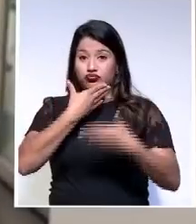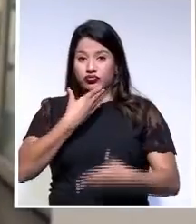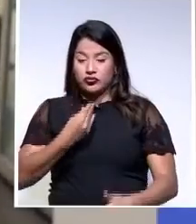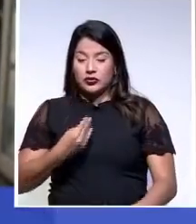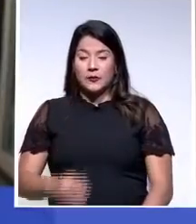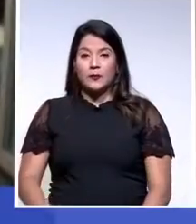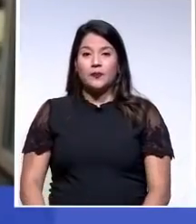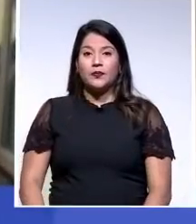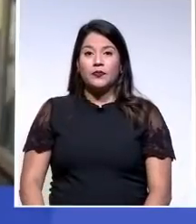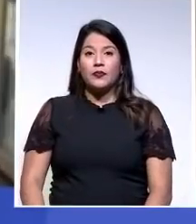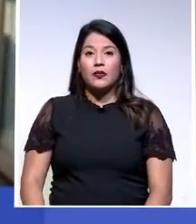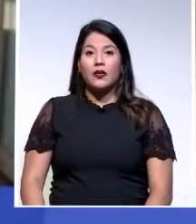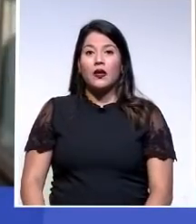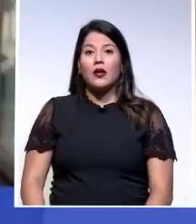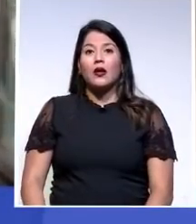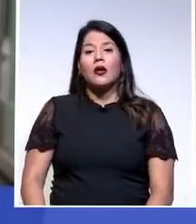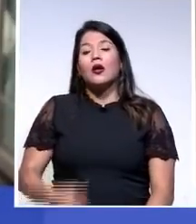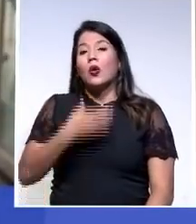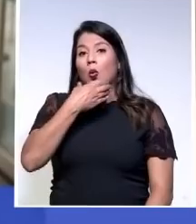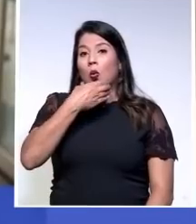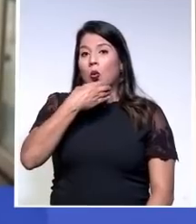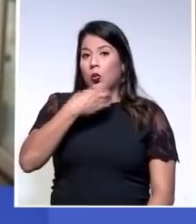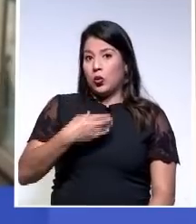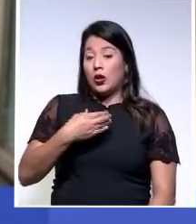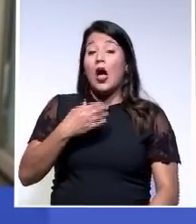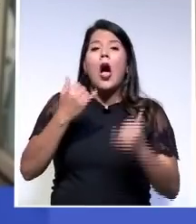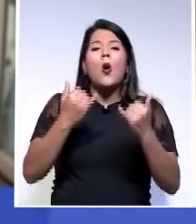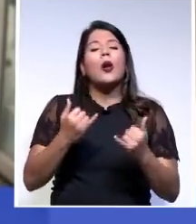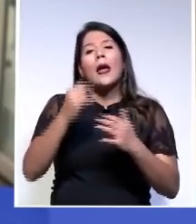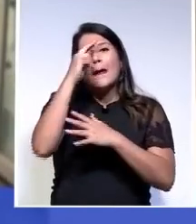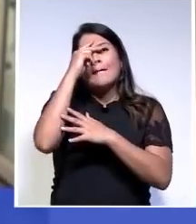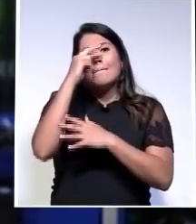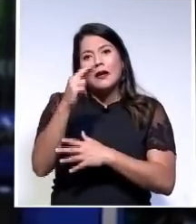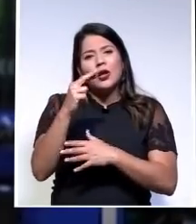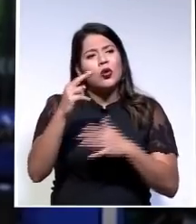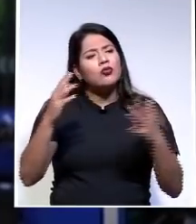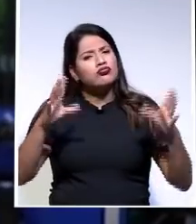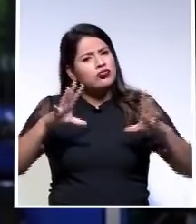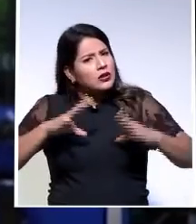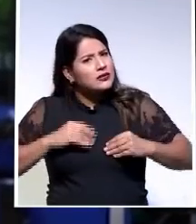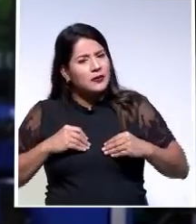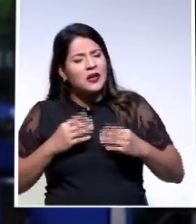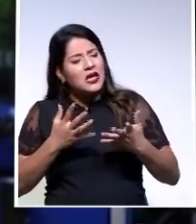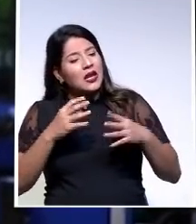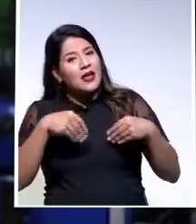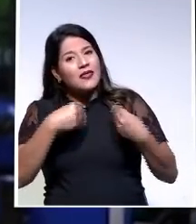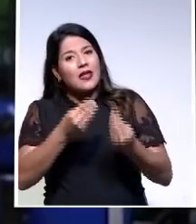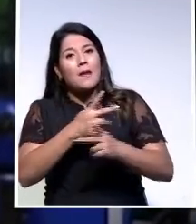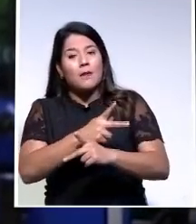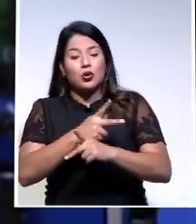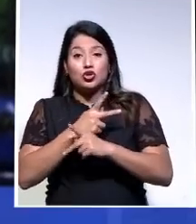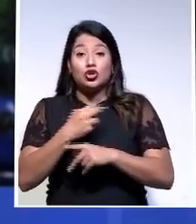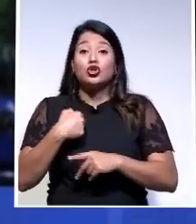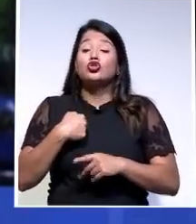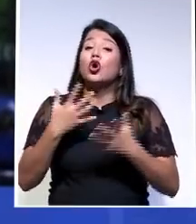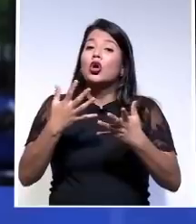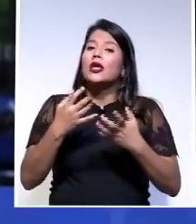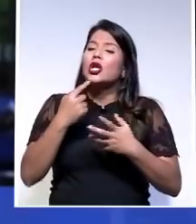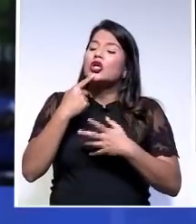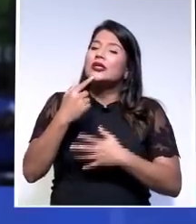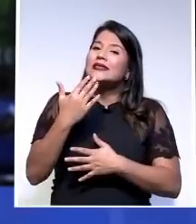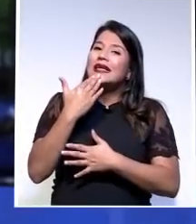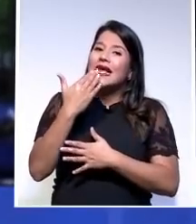lo recibe con los brazos abiertos y esperemos que puedan encontrar la protección que tanto requieren. Y pues quisiera dar este mensaje de